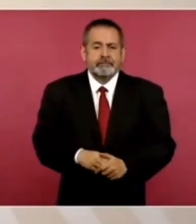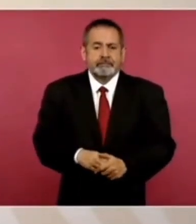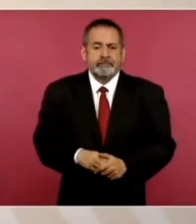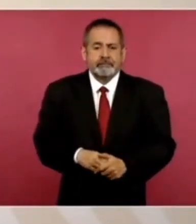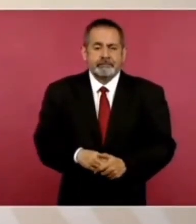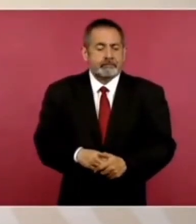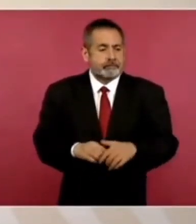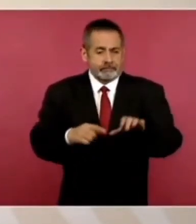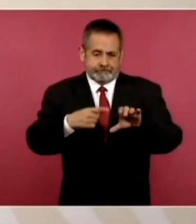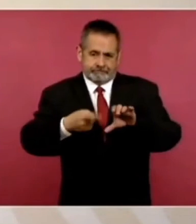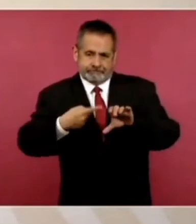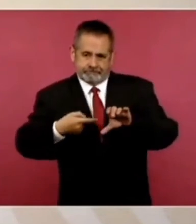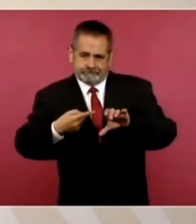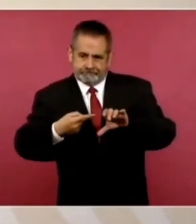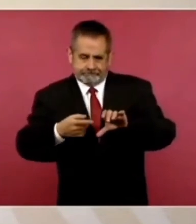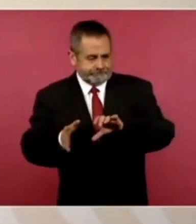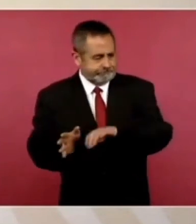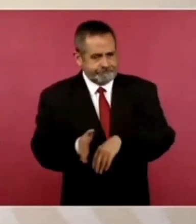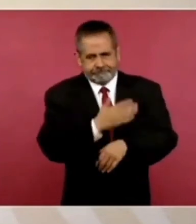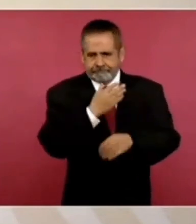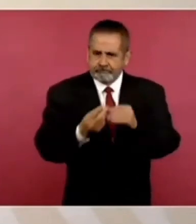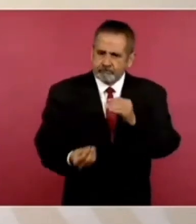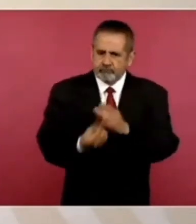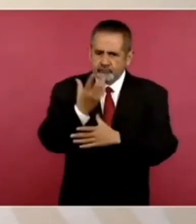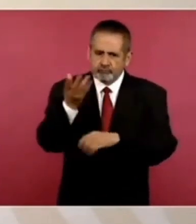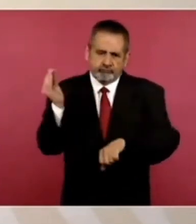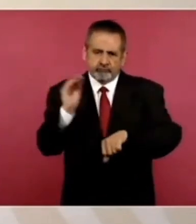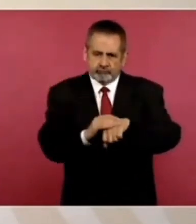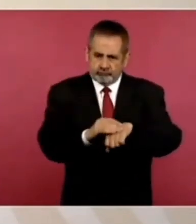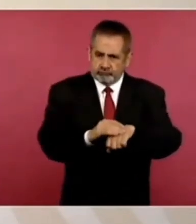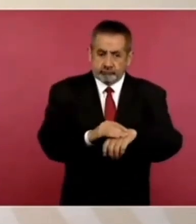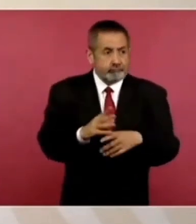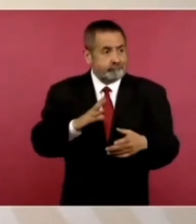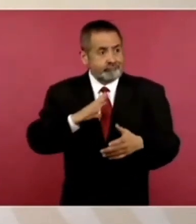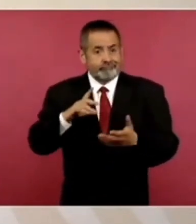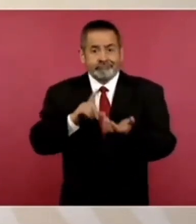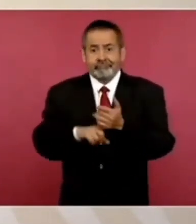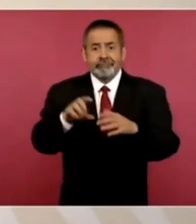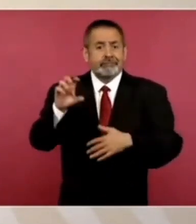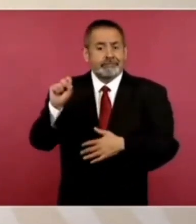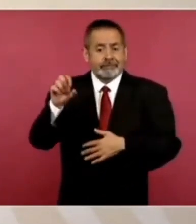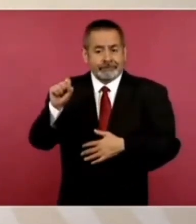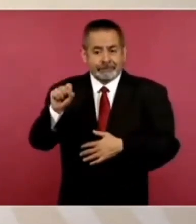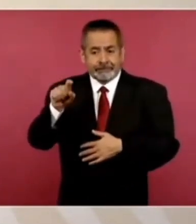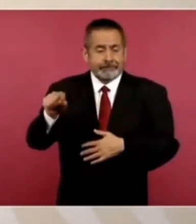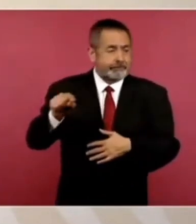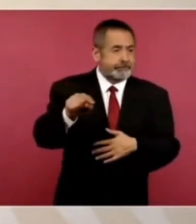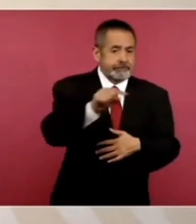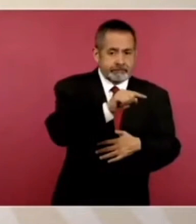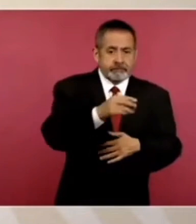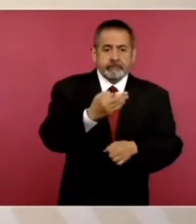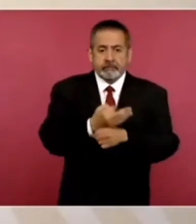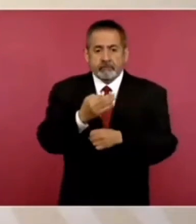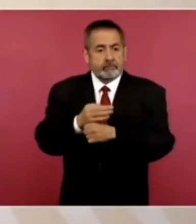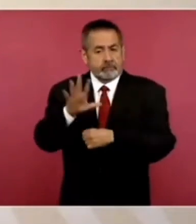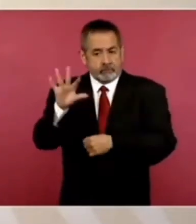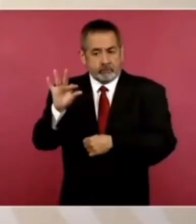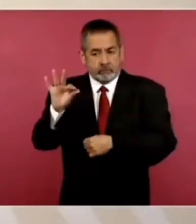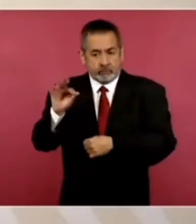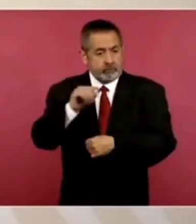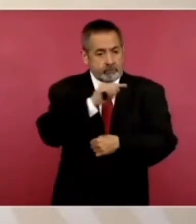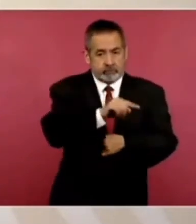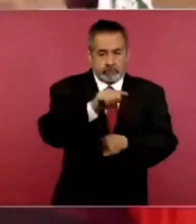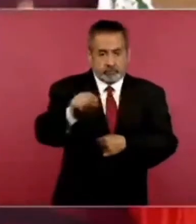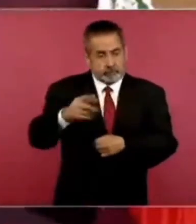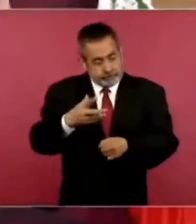cambiando turbinas, pero son 60 hidroeléctricas las que tenemos, es decir, hay 40. Hay